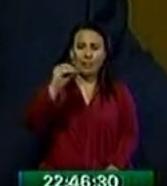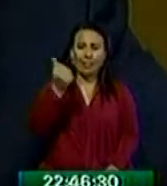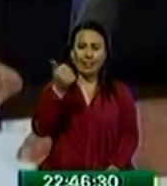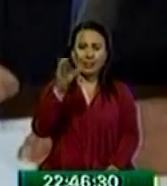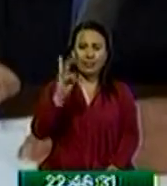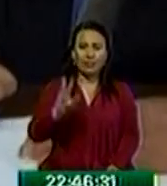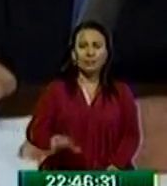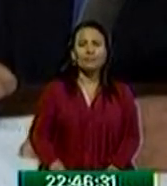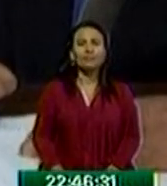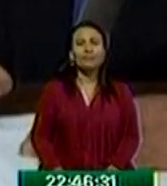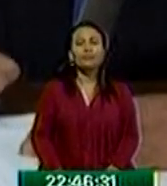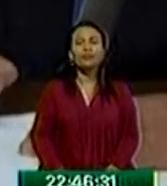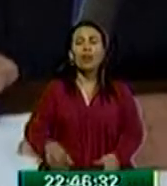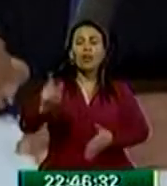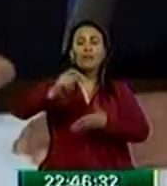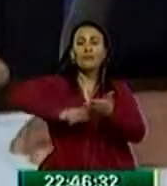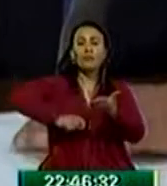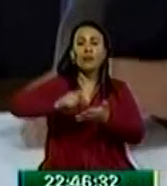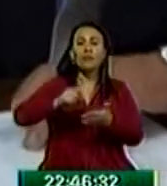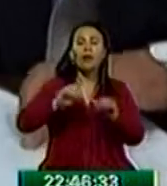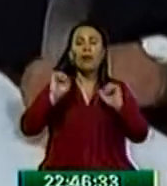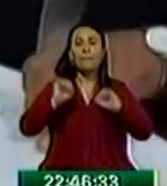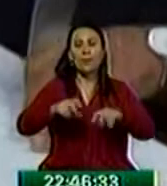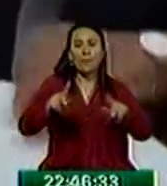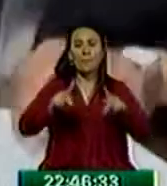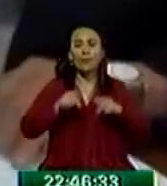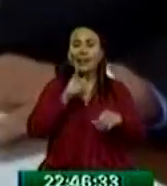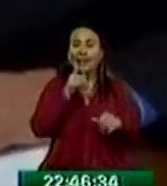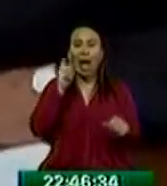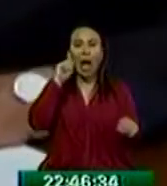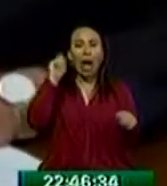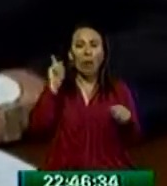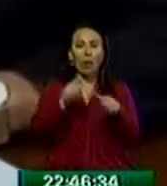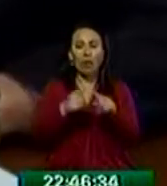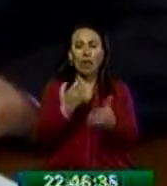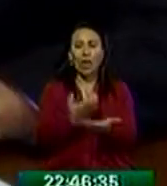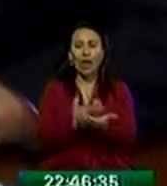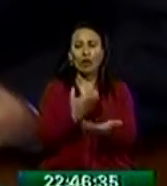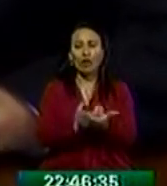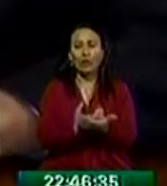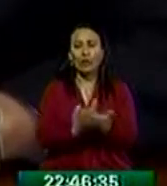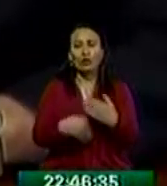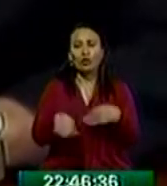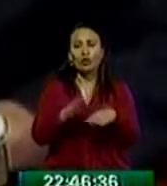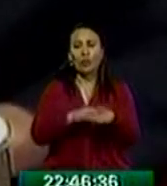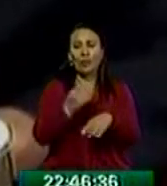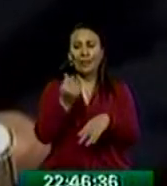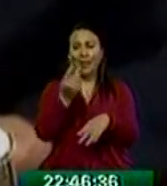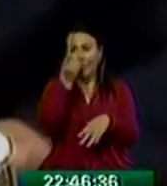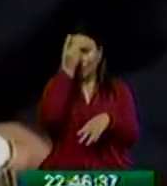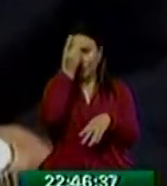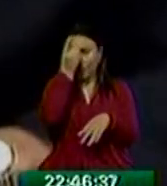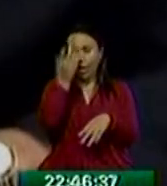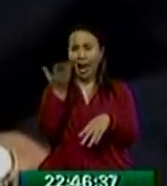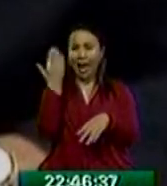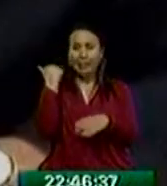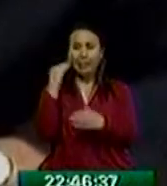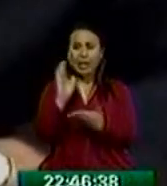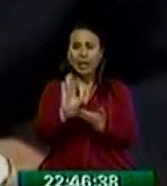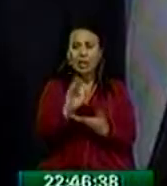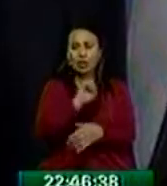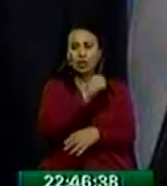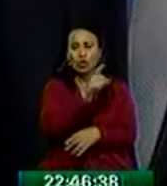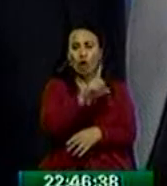2016. La firma del acta permitió alcanzar acuerdos económicos relacionados con valores adeudados por el IES a